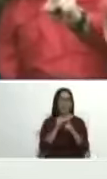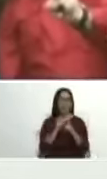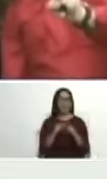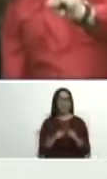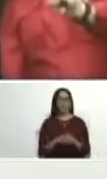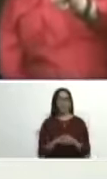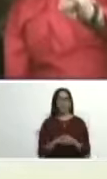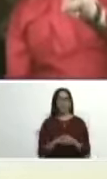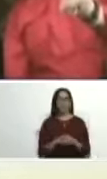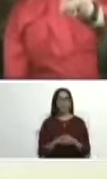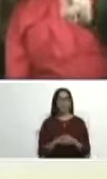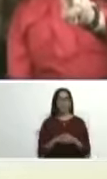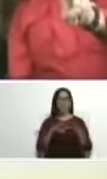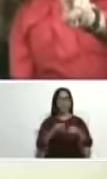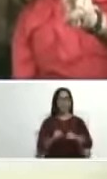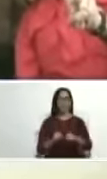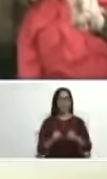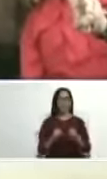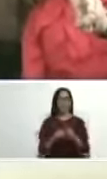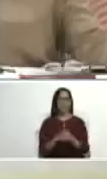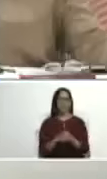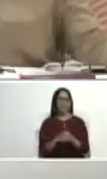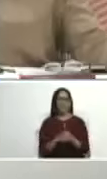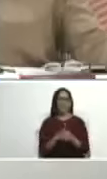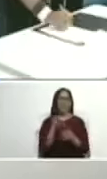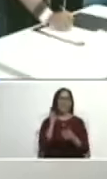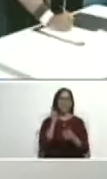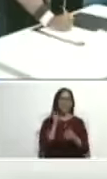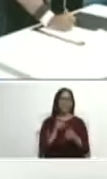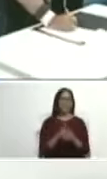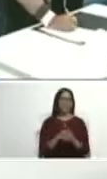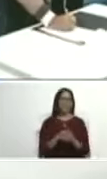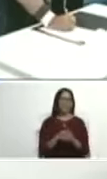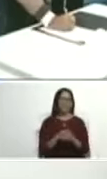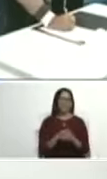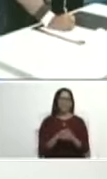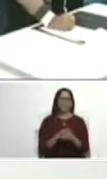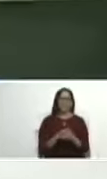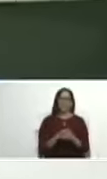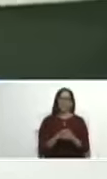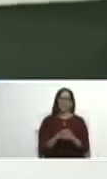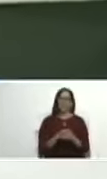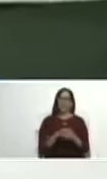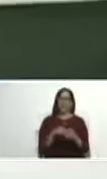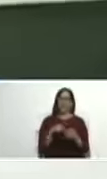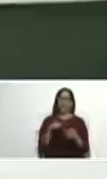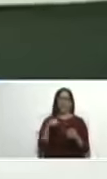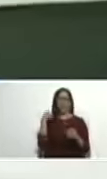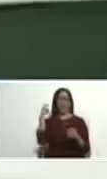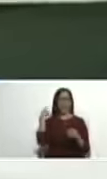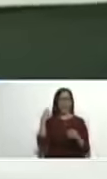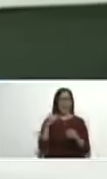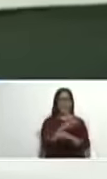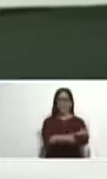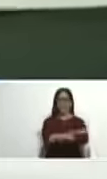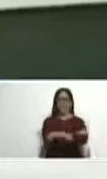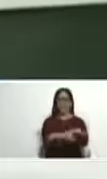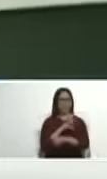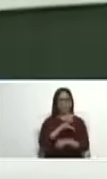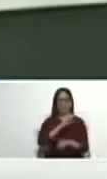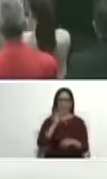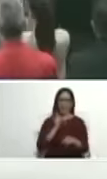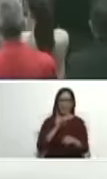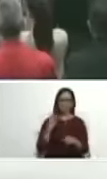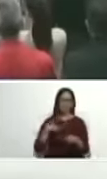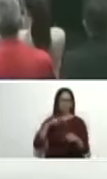esa viuda de la derecha, uno de los patarucos, diciendo que que nosotros no deberíamos tener esperanza, no deberíamos tener